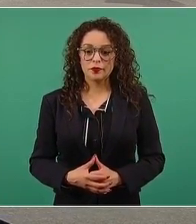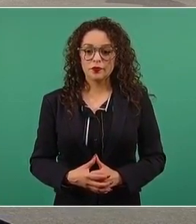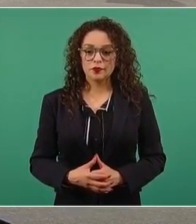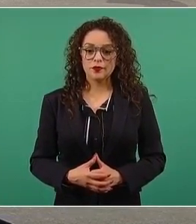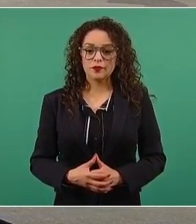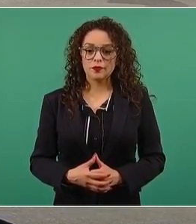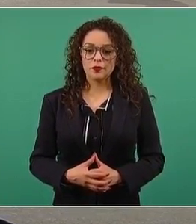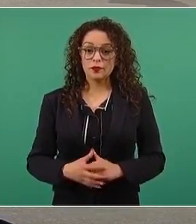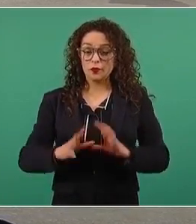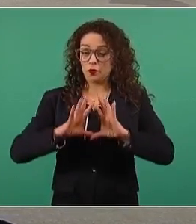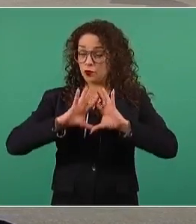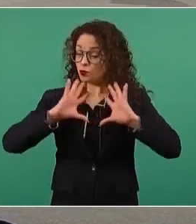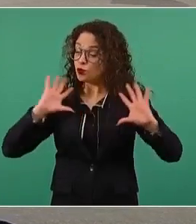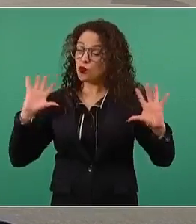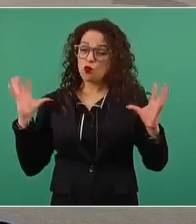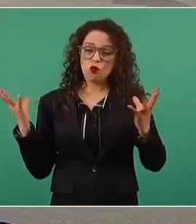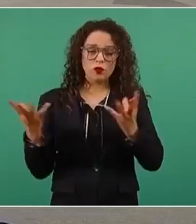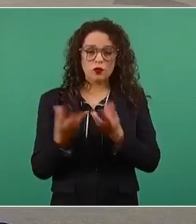total,